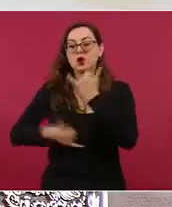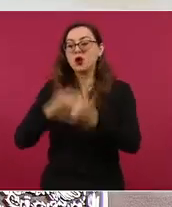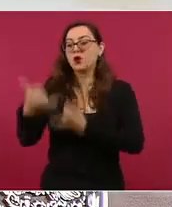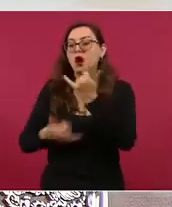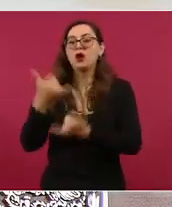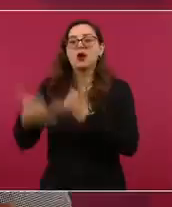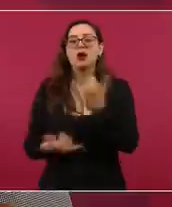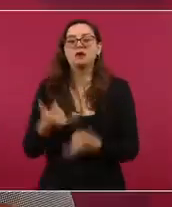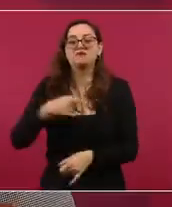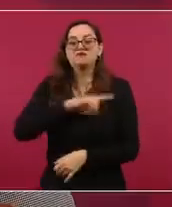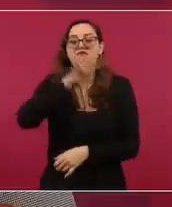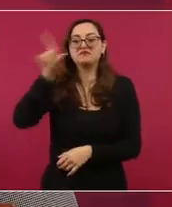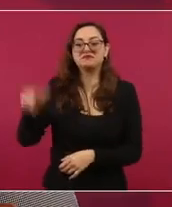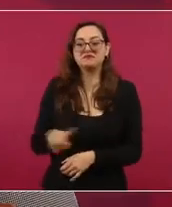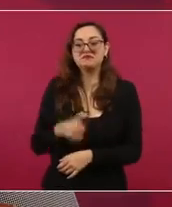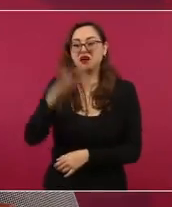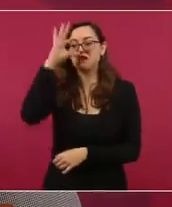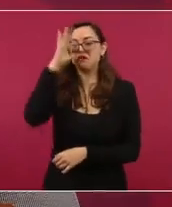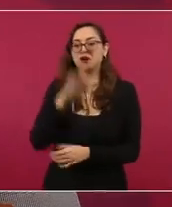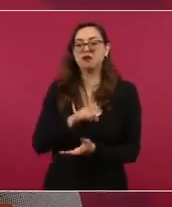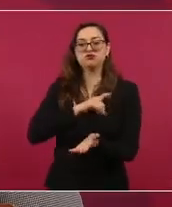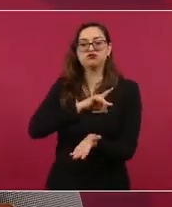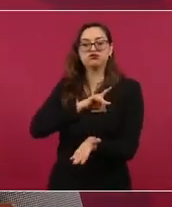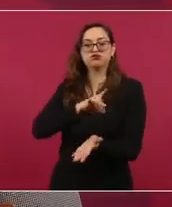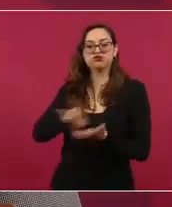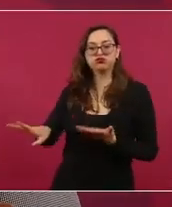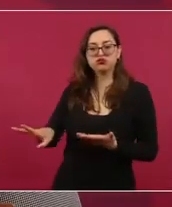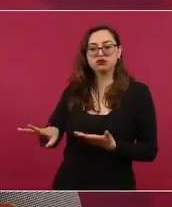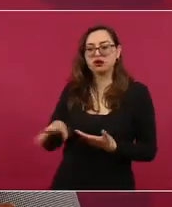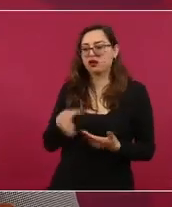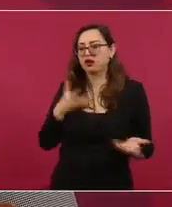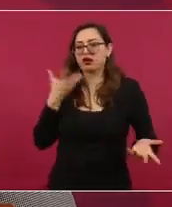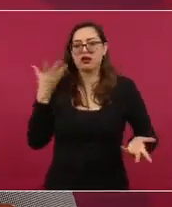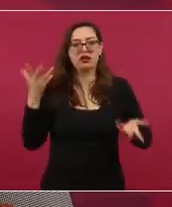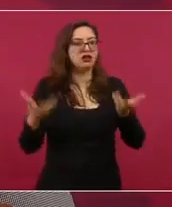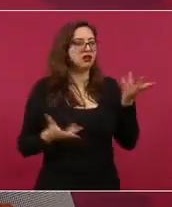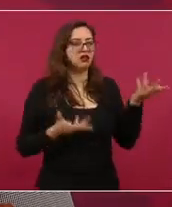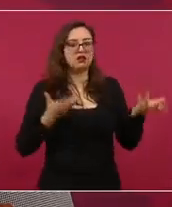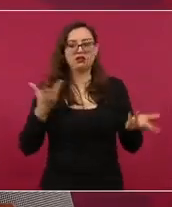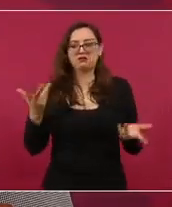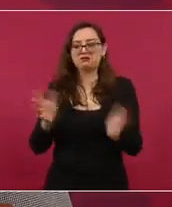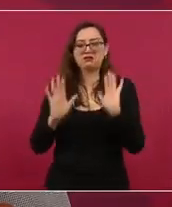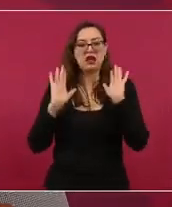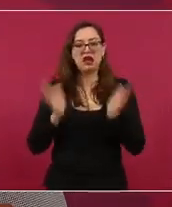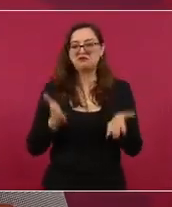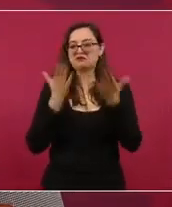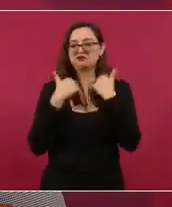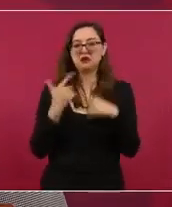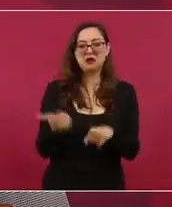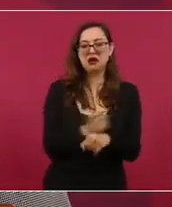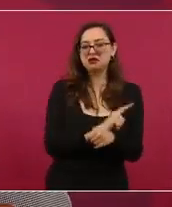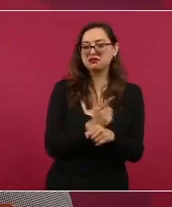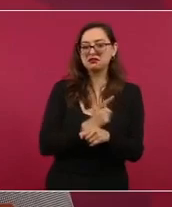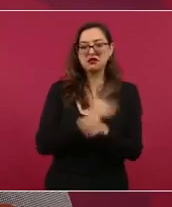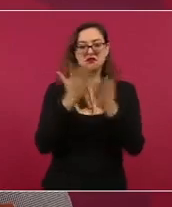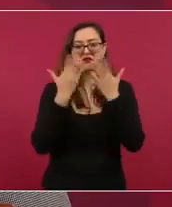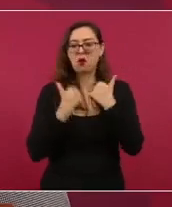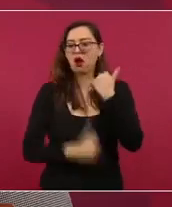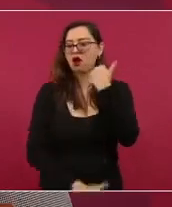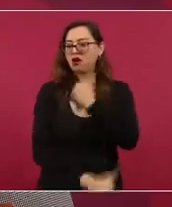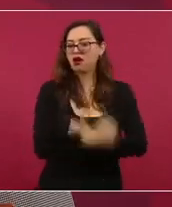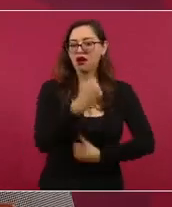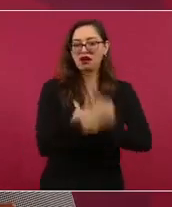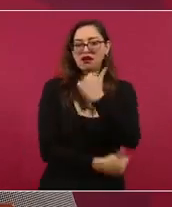después los engañan, les cobran. ¿Y qué pasa? Pues se quedan sin una carrera, sin una aspiración o con